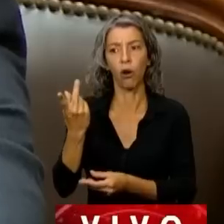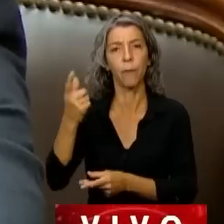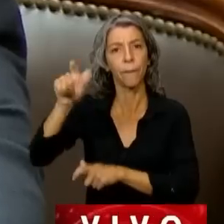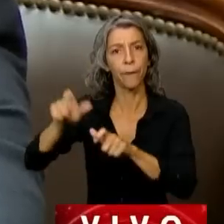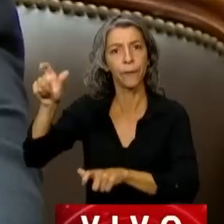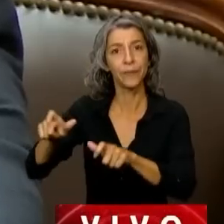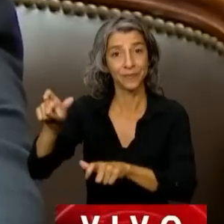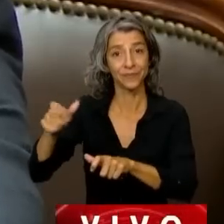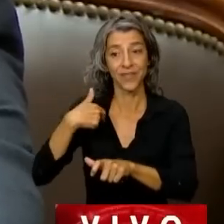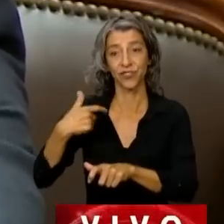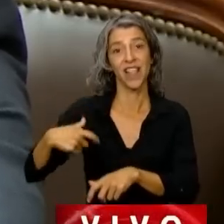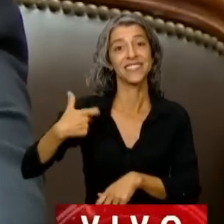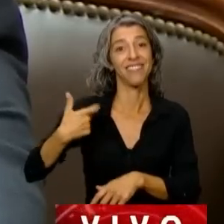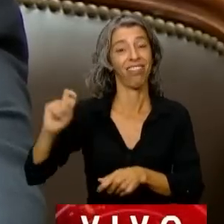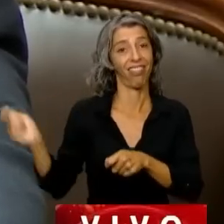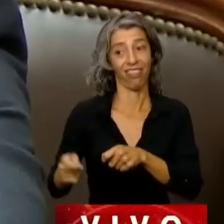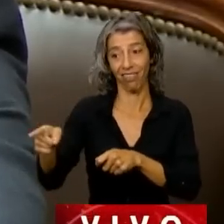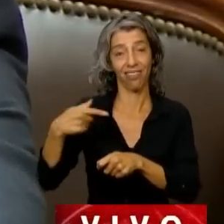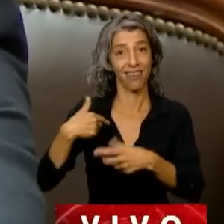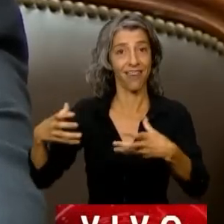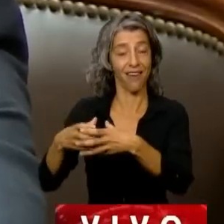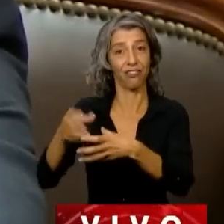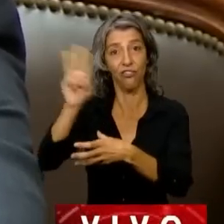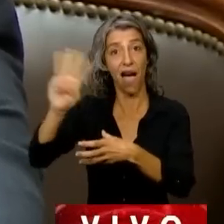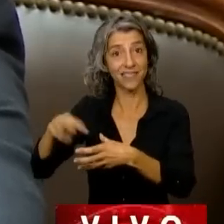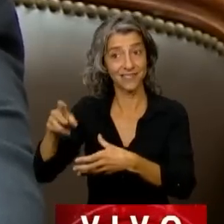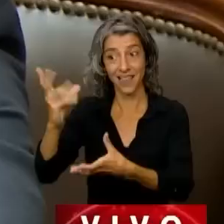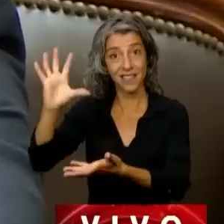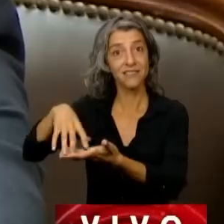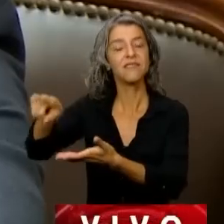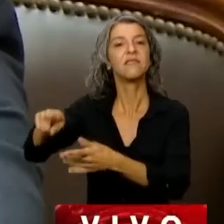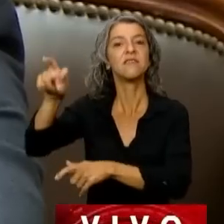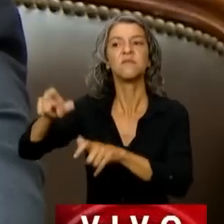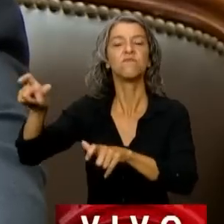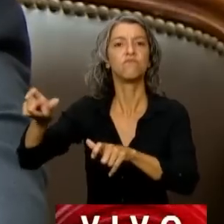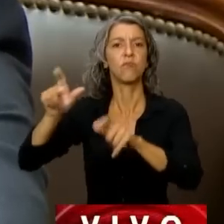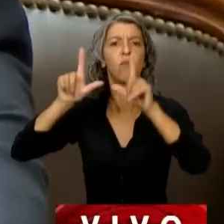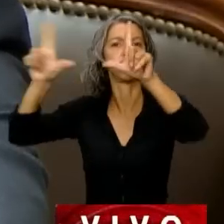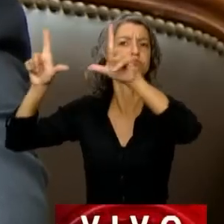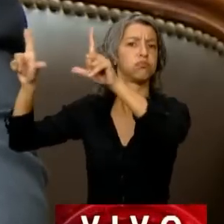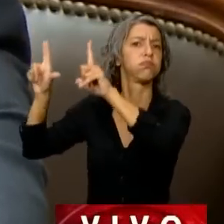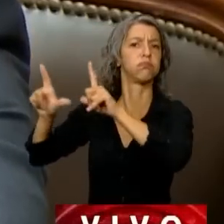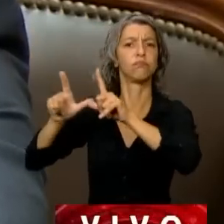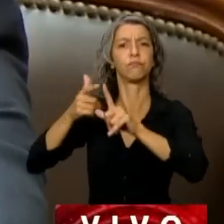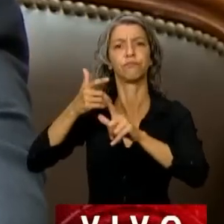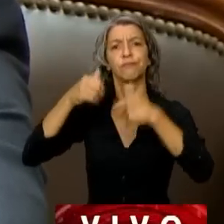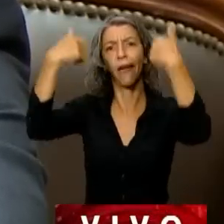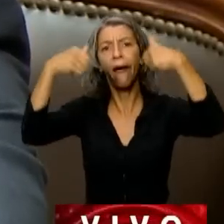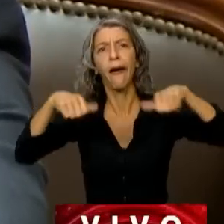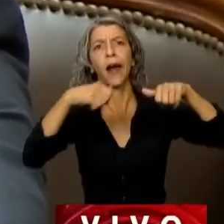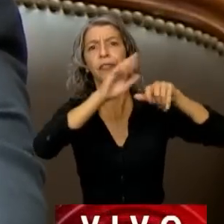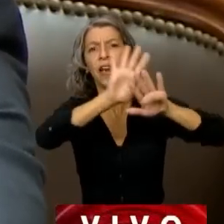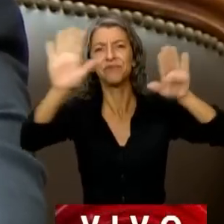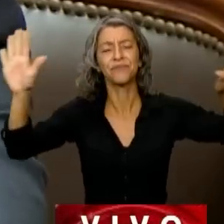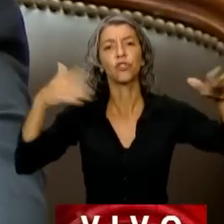empapelado las oficinas del ANSES en una práctica también absolutamente fascista, con carteles, con